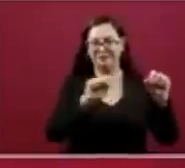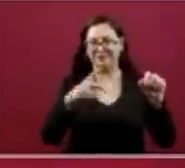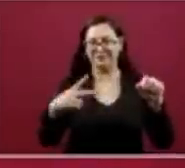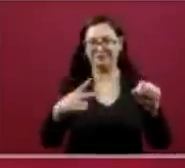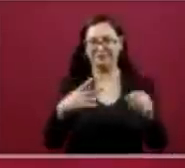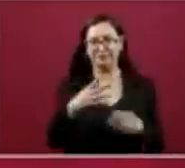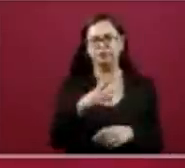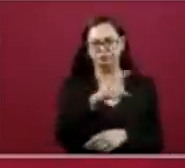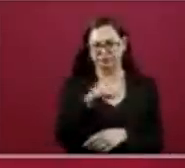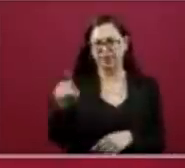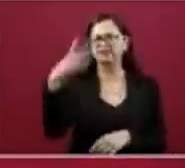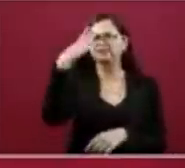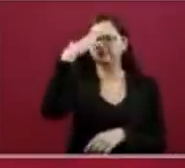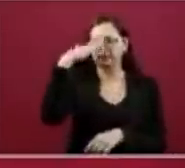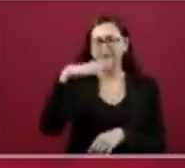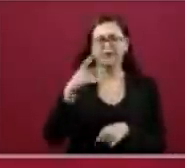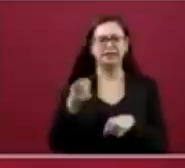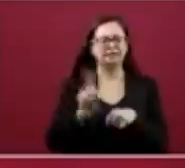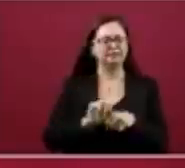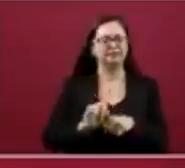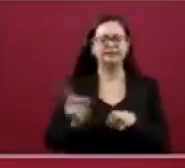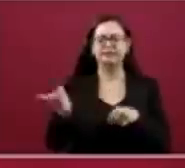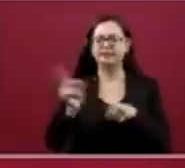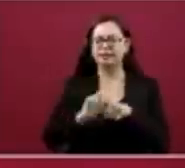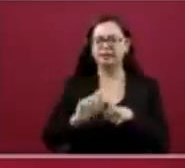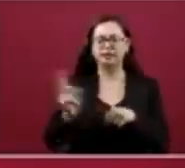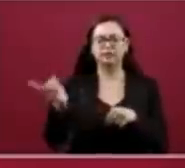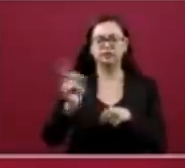los días, desde